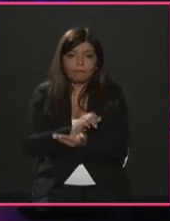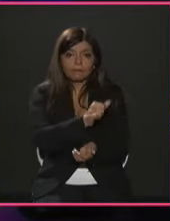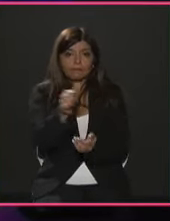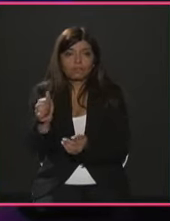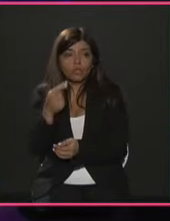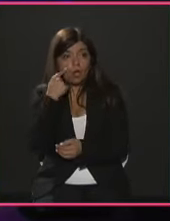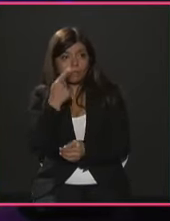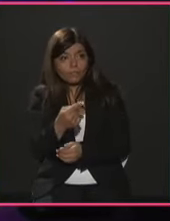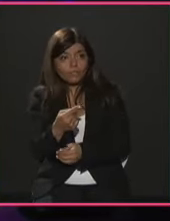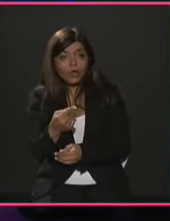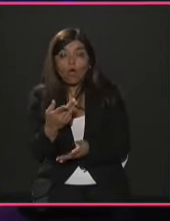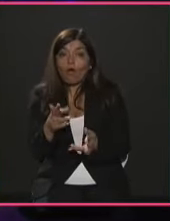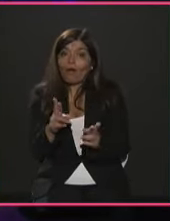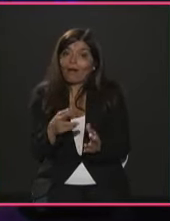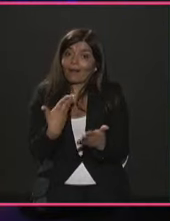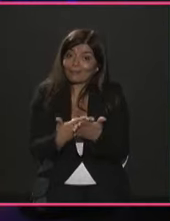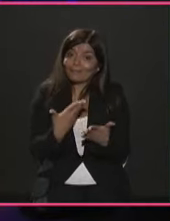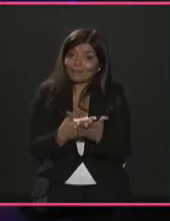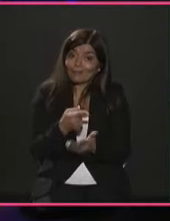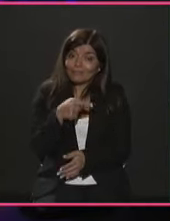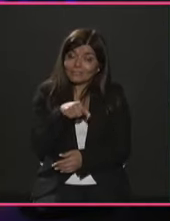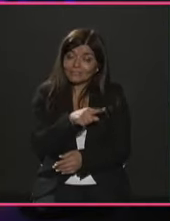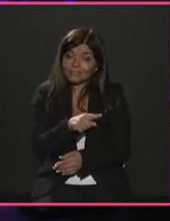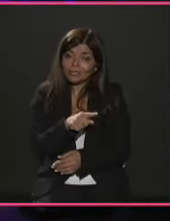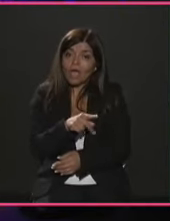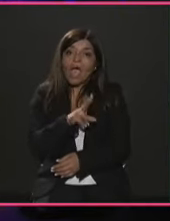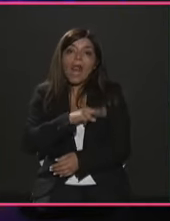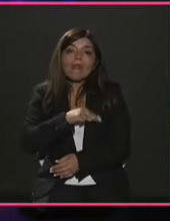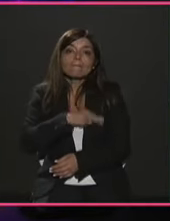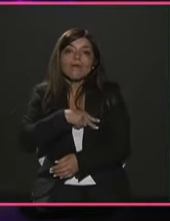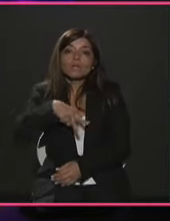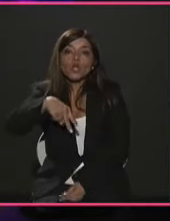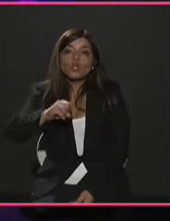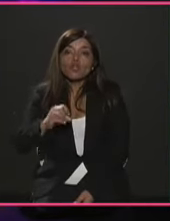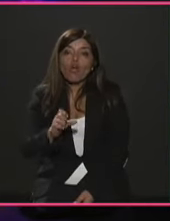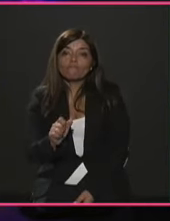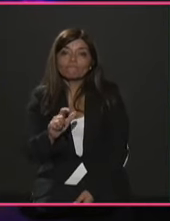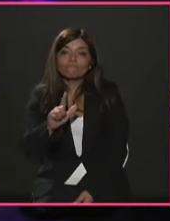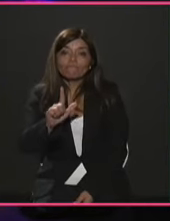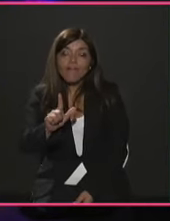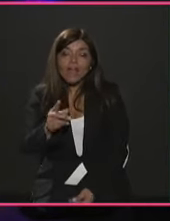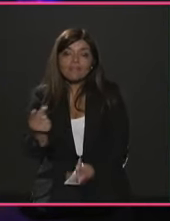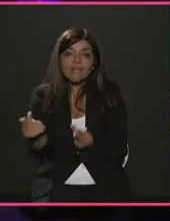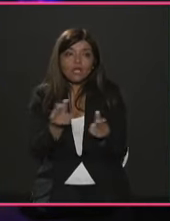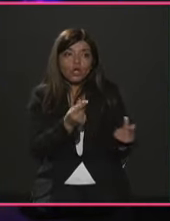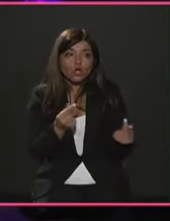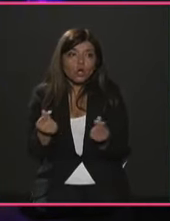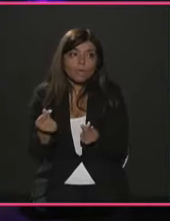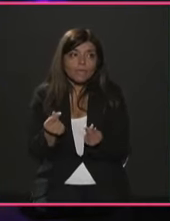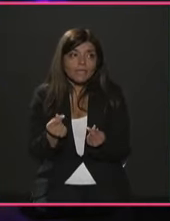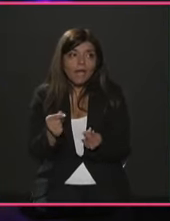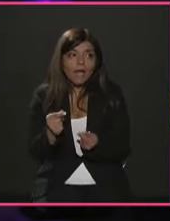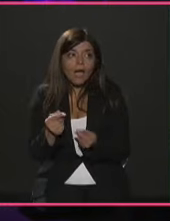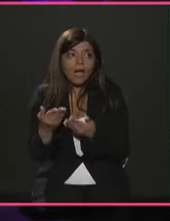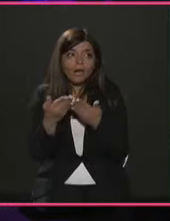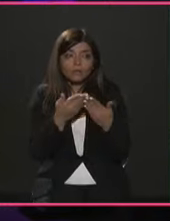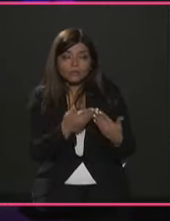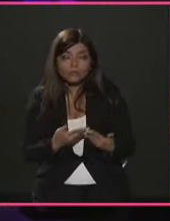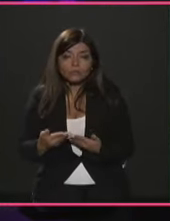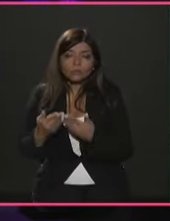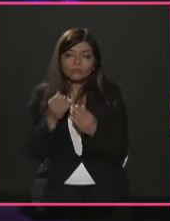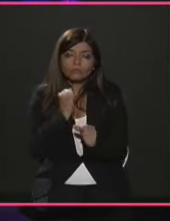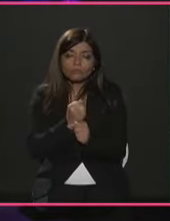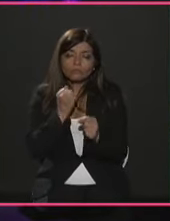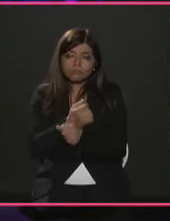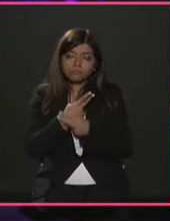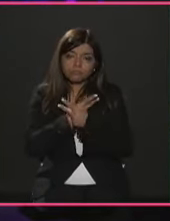les mostré lo haya convencido de eso el premio Nobel de economía ostrom con su estudio trabajó y